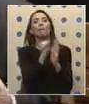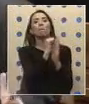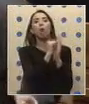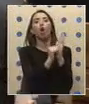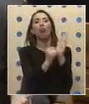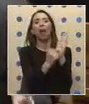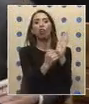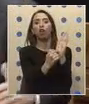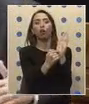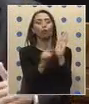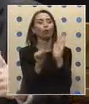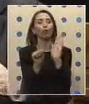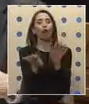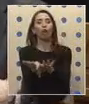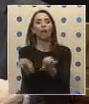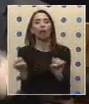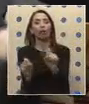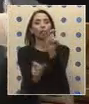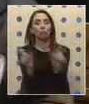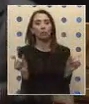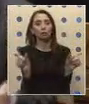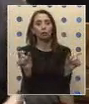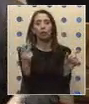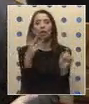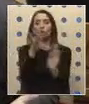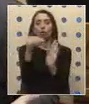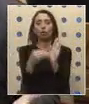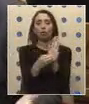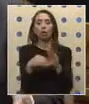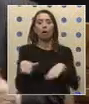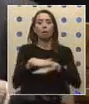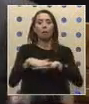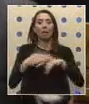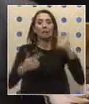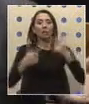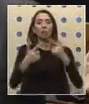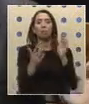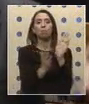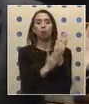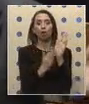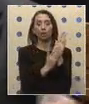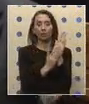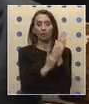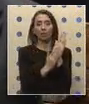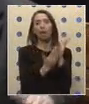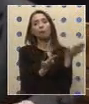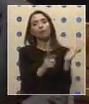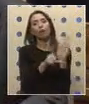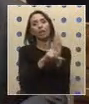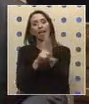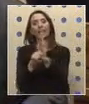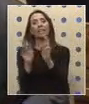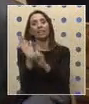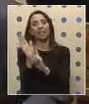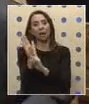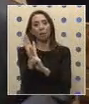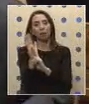como algo que acordar gente y por lo tanto hay que cogerlo como las bases de una política que obviamente a niveles legales y reglamentarios